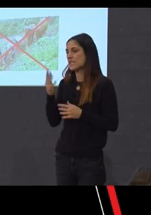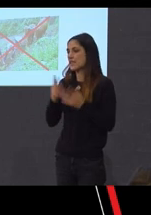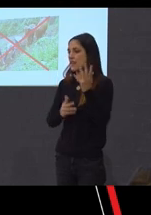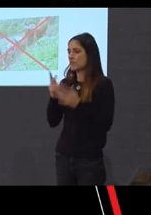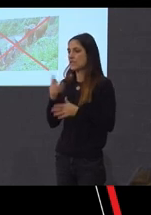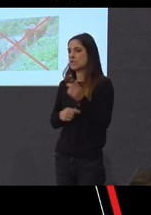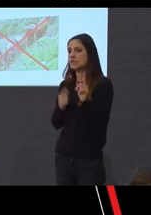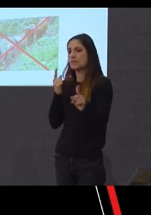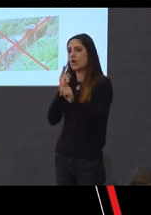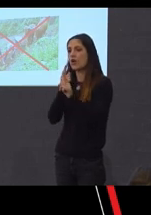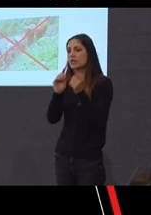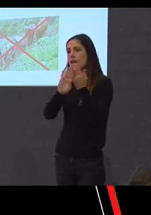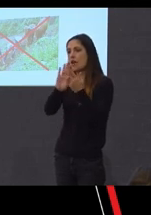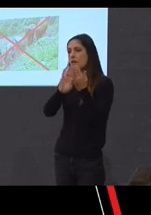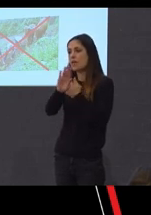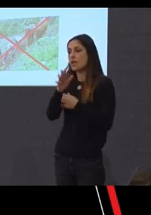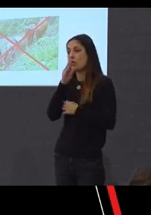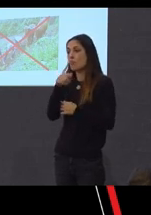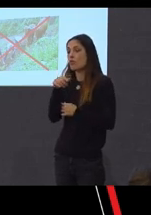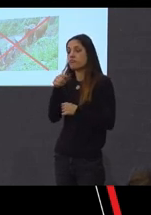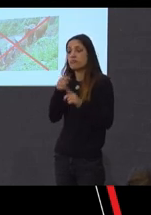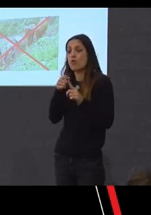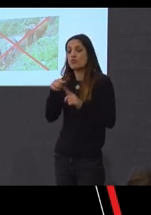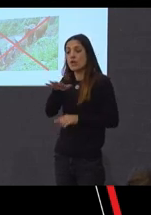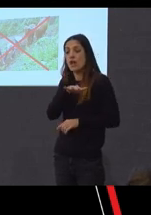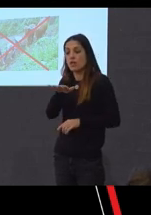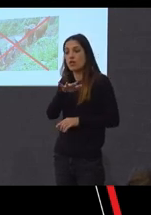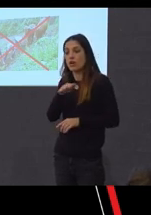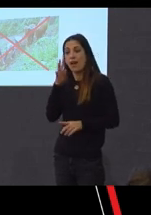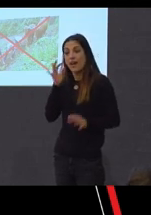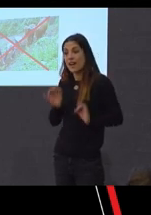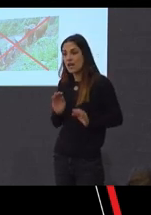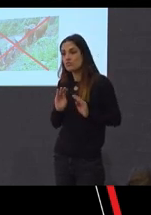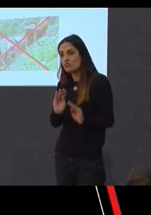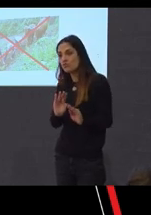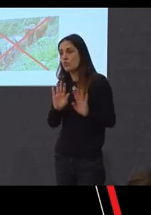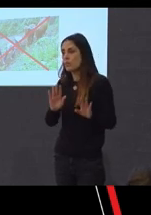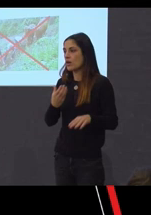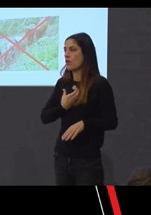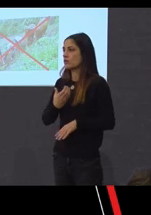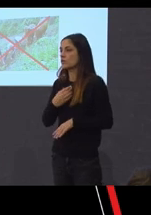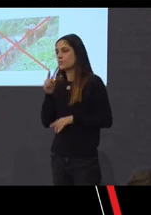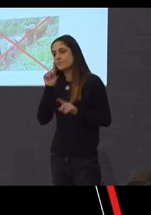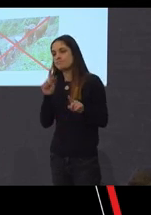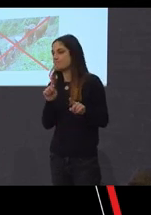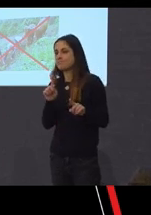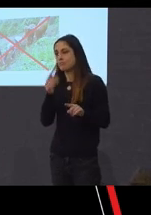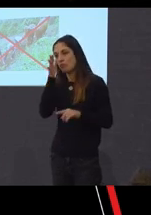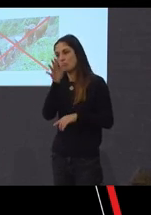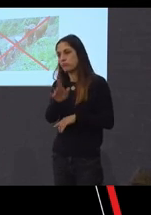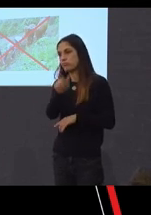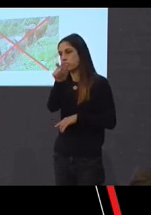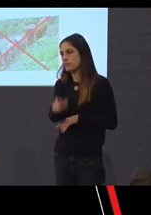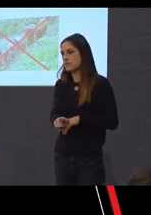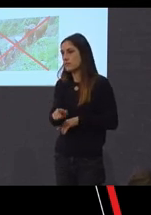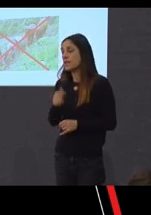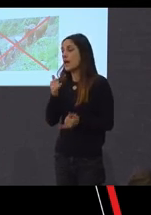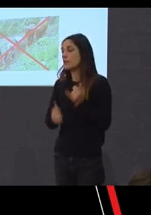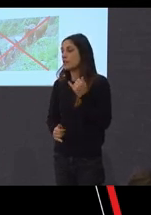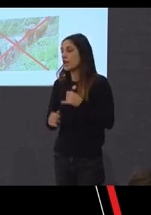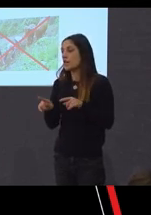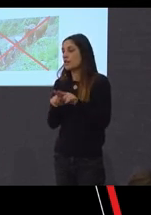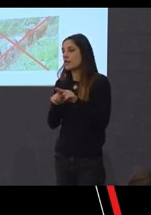veciños por usar un espacio que era seu, pero que a administración e os concellos non o recoñeceron e fixeron unha expoliación ou